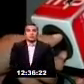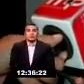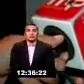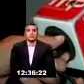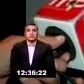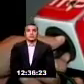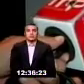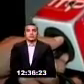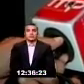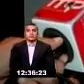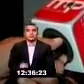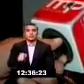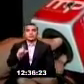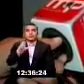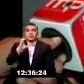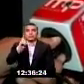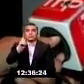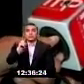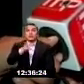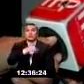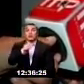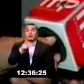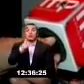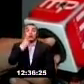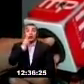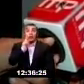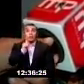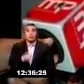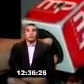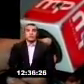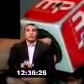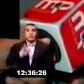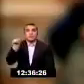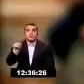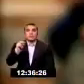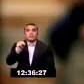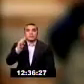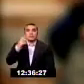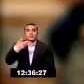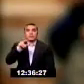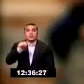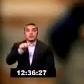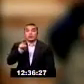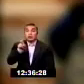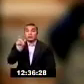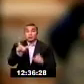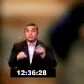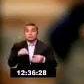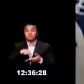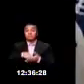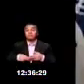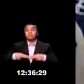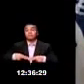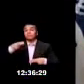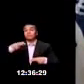Noé Salcedo y un señor Jonathan Flores. Los dos son procesados en